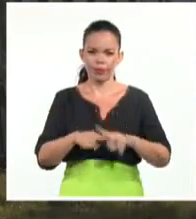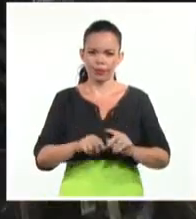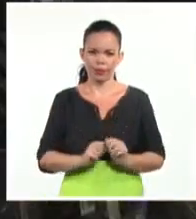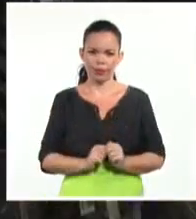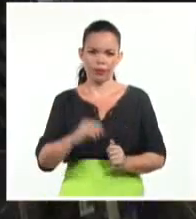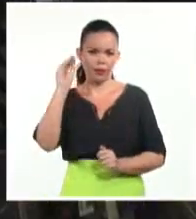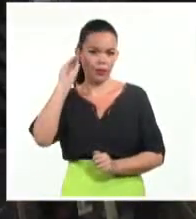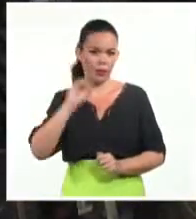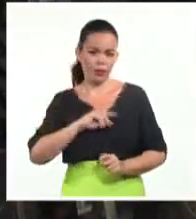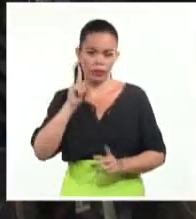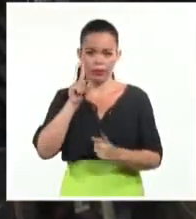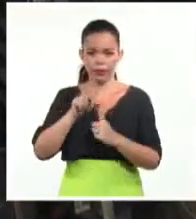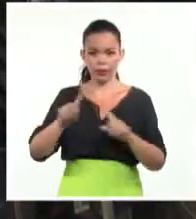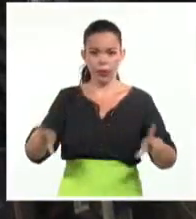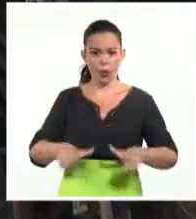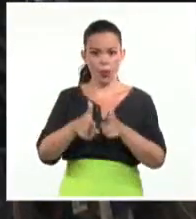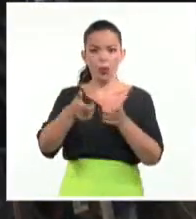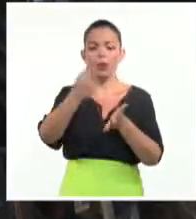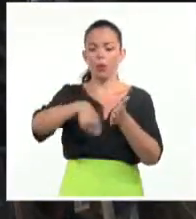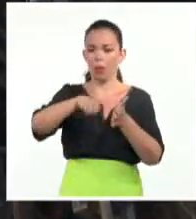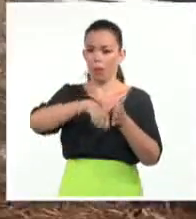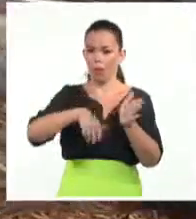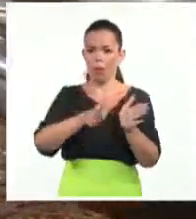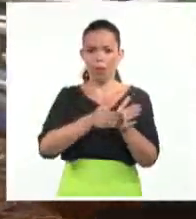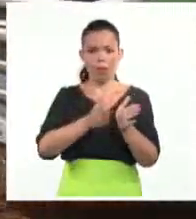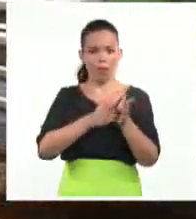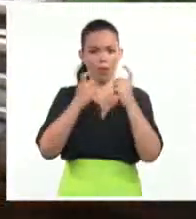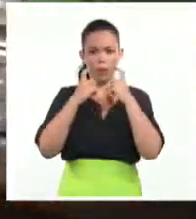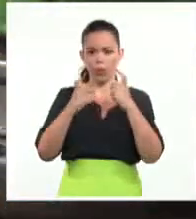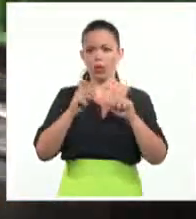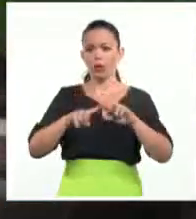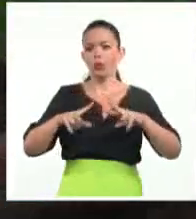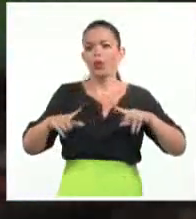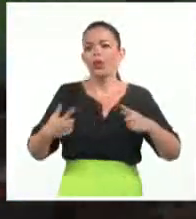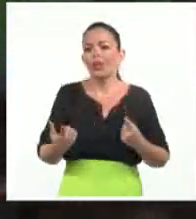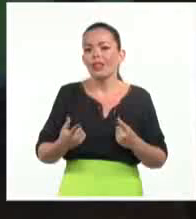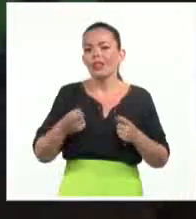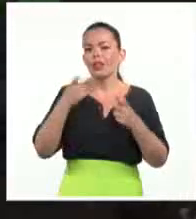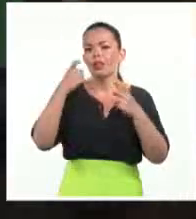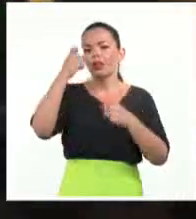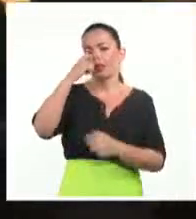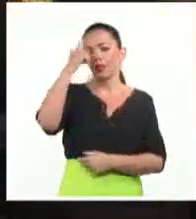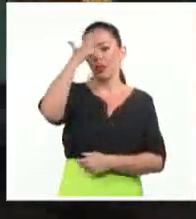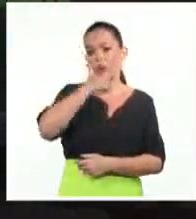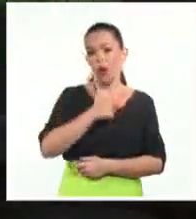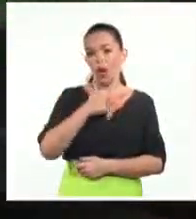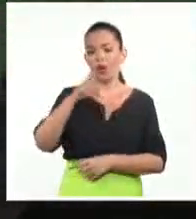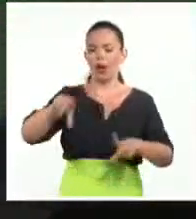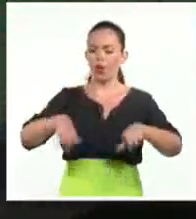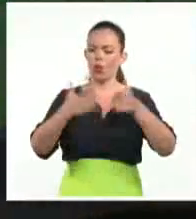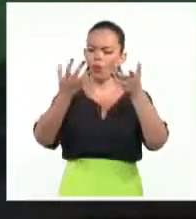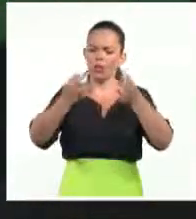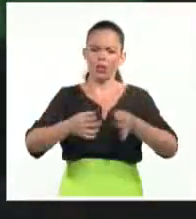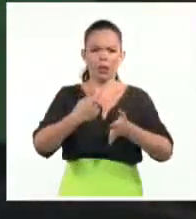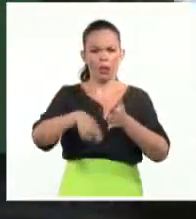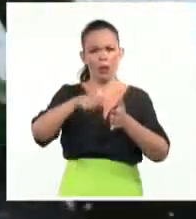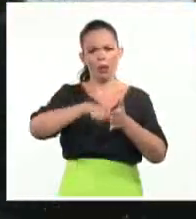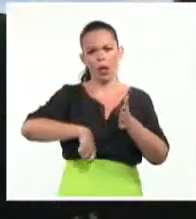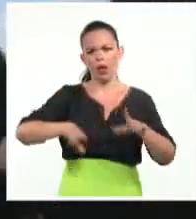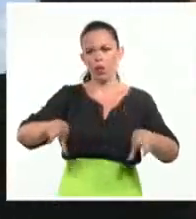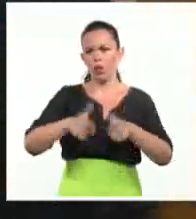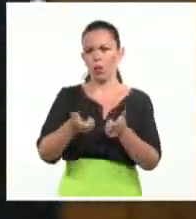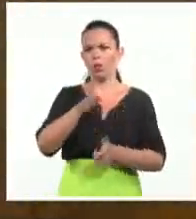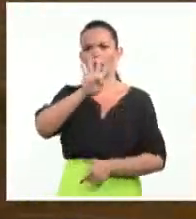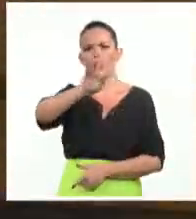son potencialmente cumplibles, toda vez que Ciego de Ávila posee el mayor rendimiento del país, ascendente a 41 toneladas